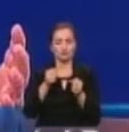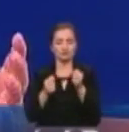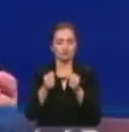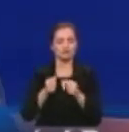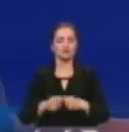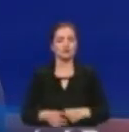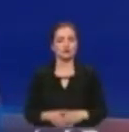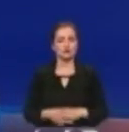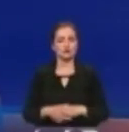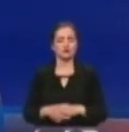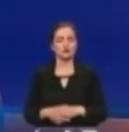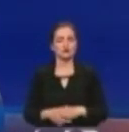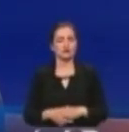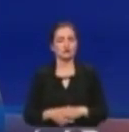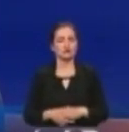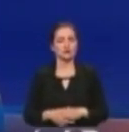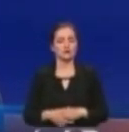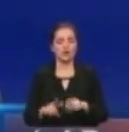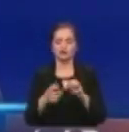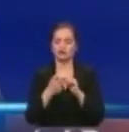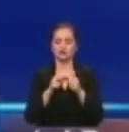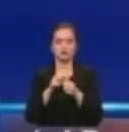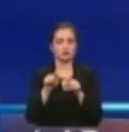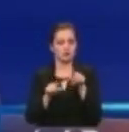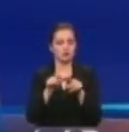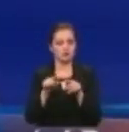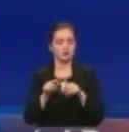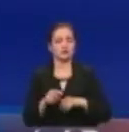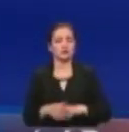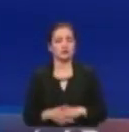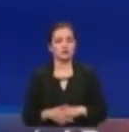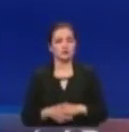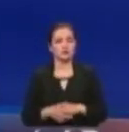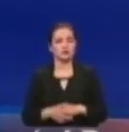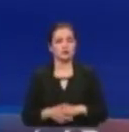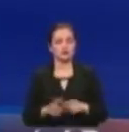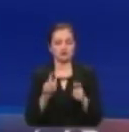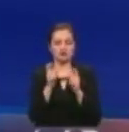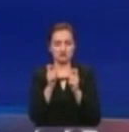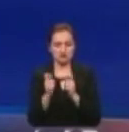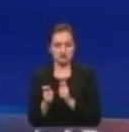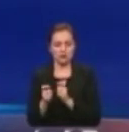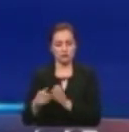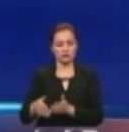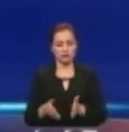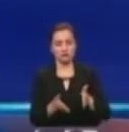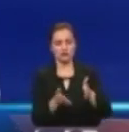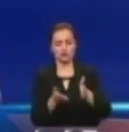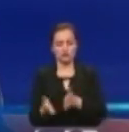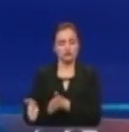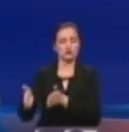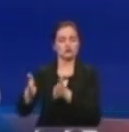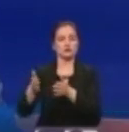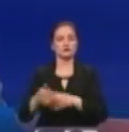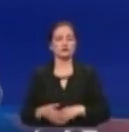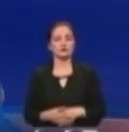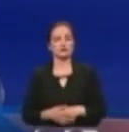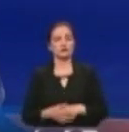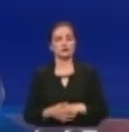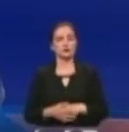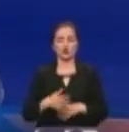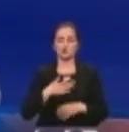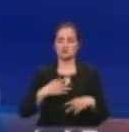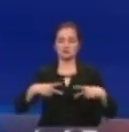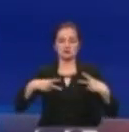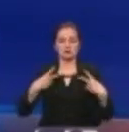transporte. Uh-huh. Y eso también va a generar algunos problemas, porque eso va a significar rediseño de las rutas del transporte. Si yo, por ejemplo, toda mi